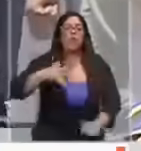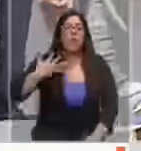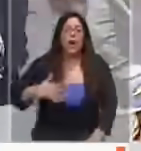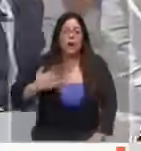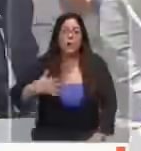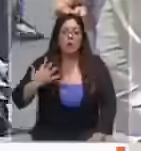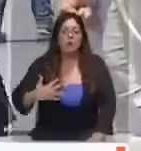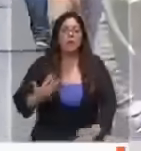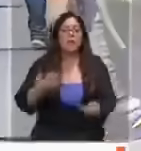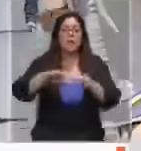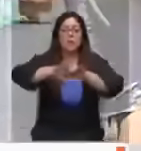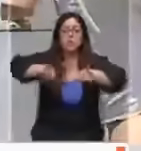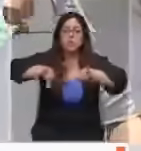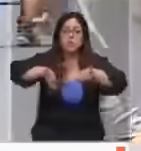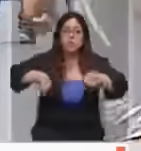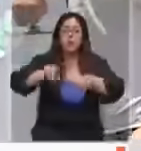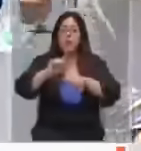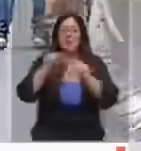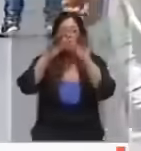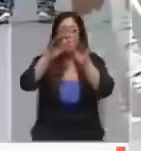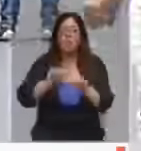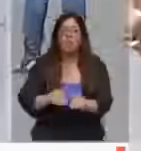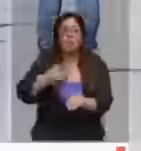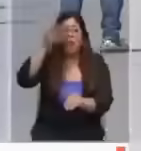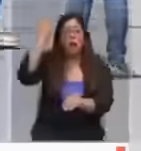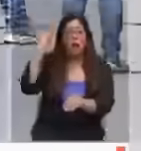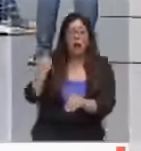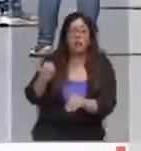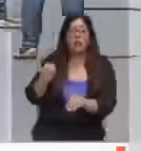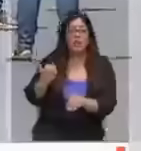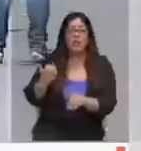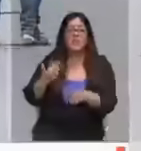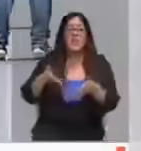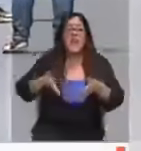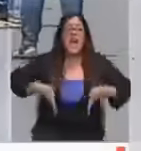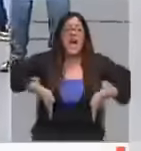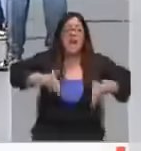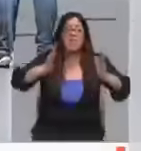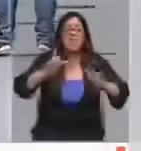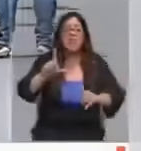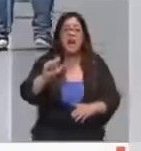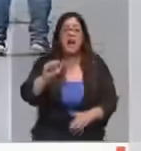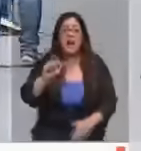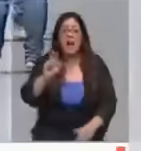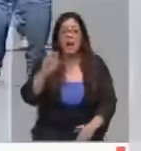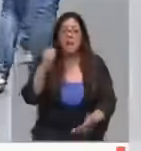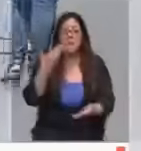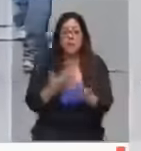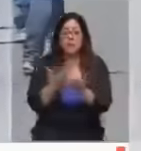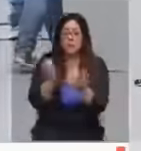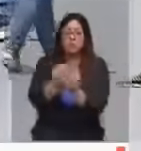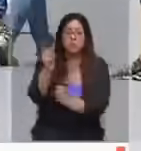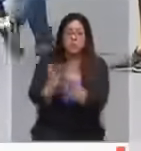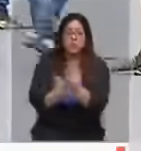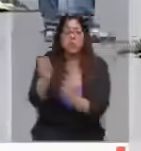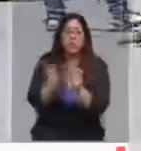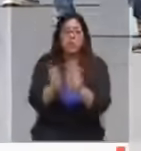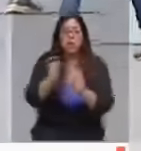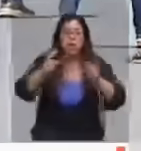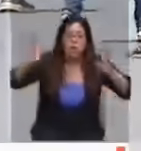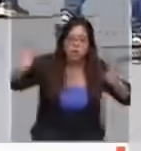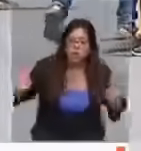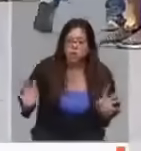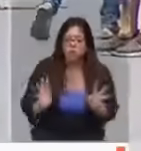se despeje la ruta para que no ocurra lo mismo que pasó en la Pérgola. Claro, en Avenida La Paz, donde mucha gente se acercó